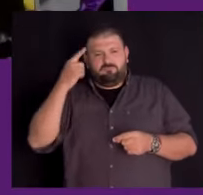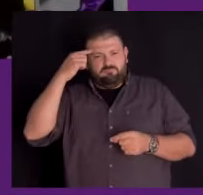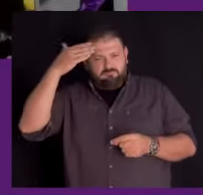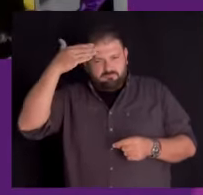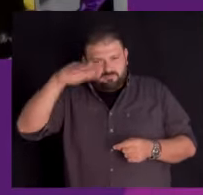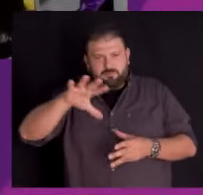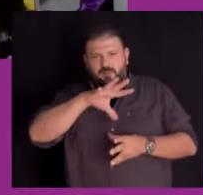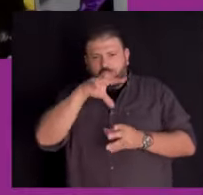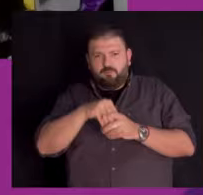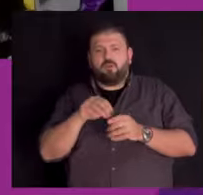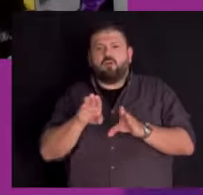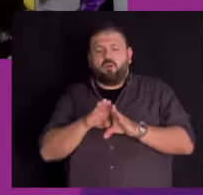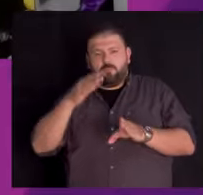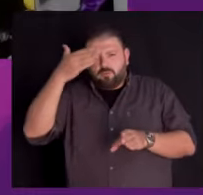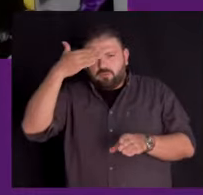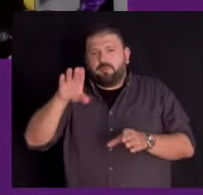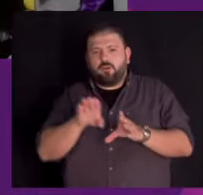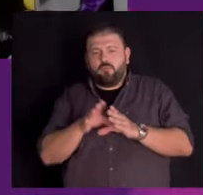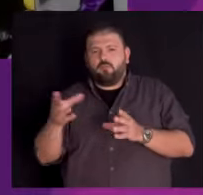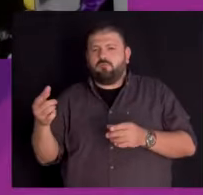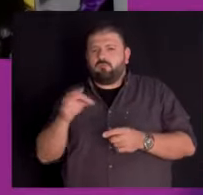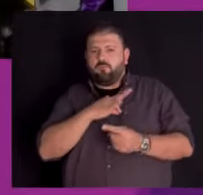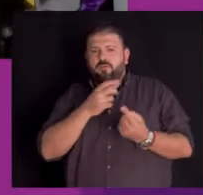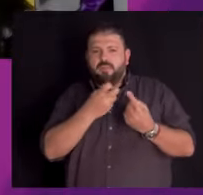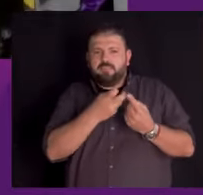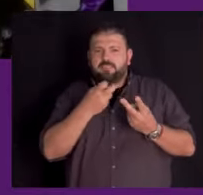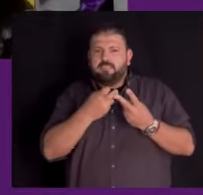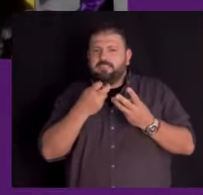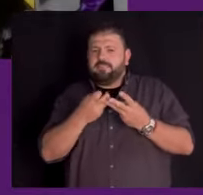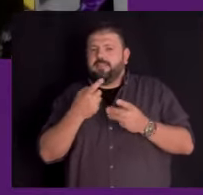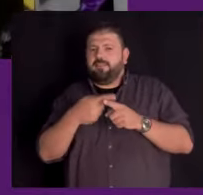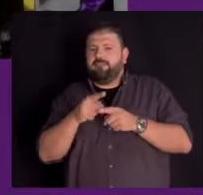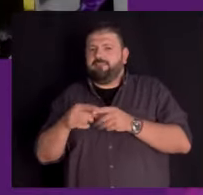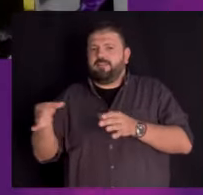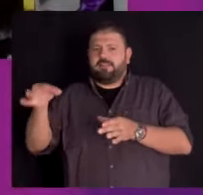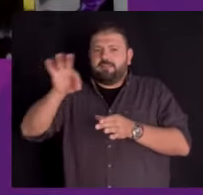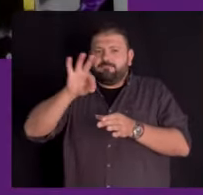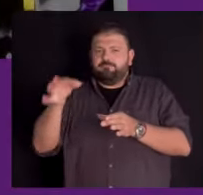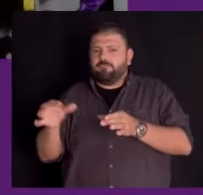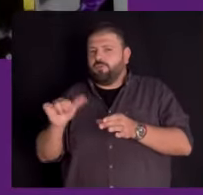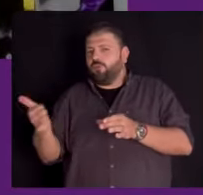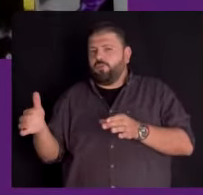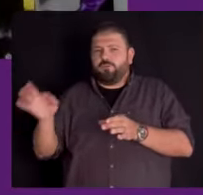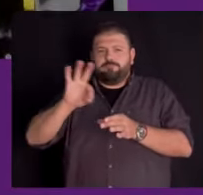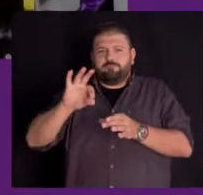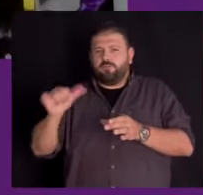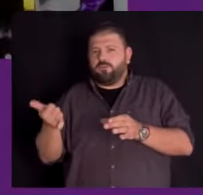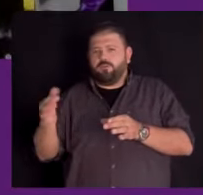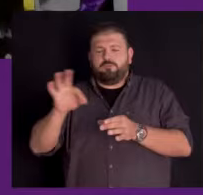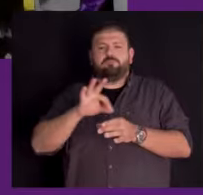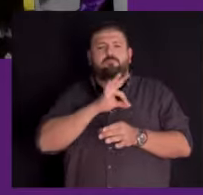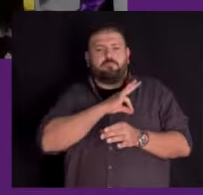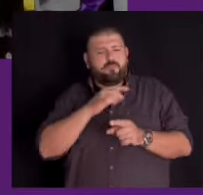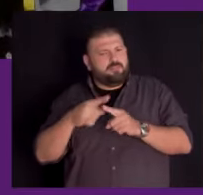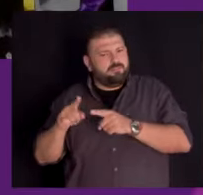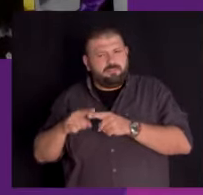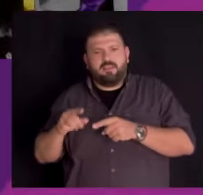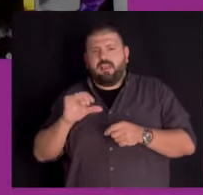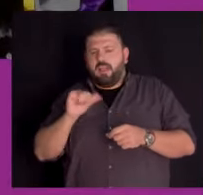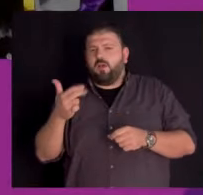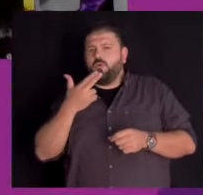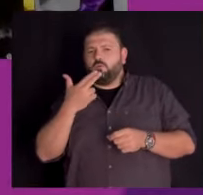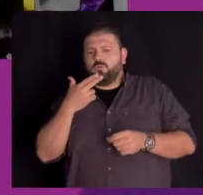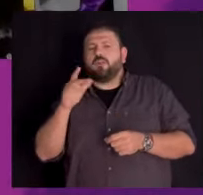de cómo combinarlos. A veces si no hay algún producto, por ejemplo, como a veces ha sucedido con el One Meat, bueno, pues si no hay ese, ¿cuál otro puedo